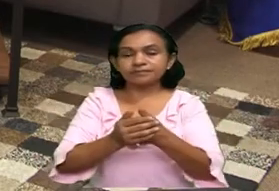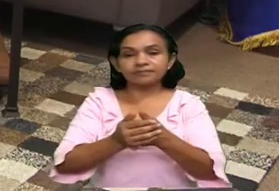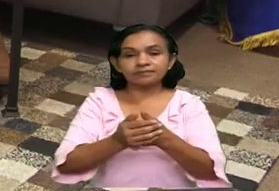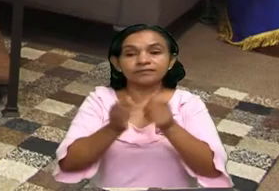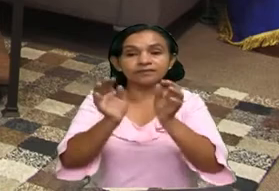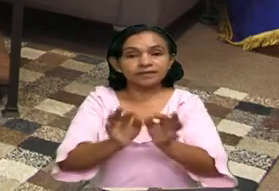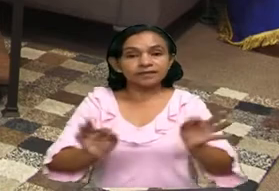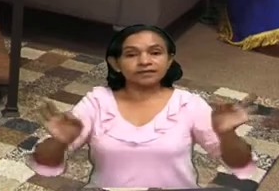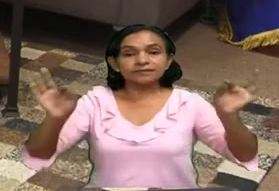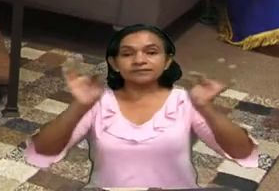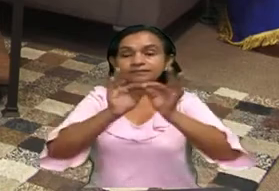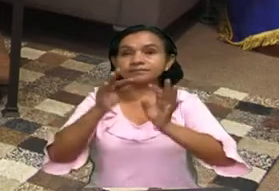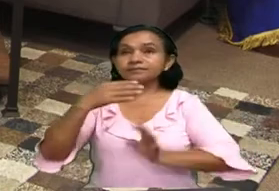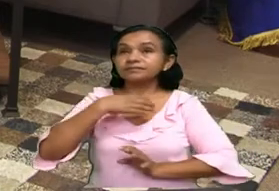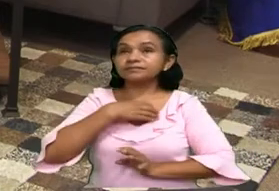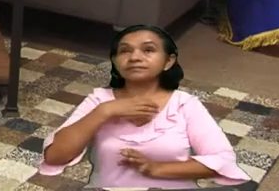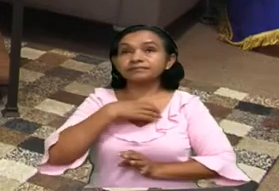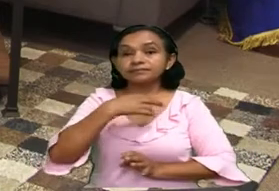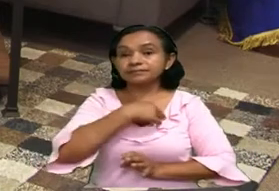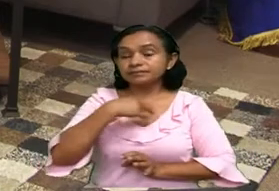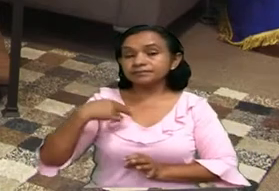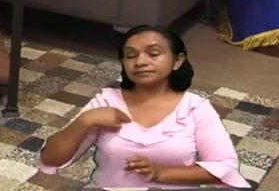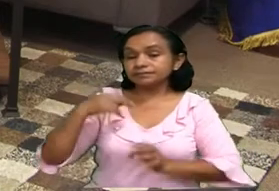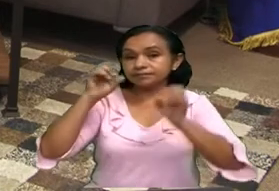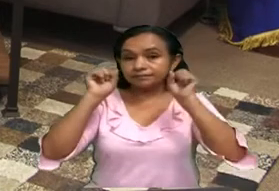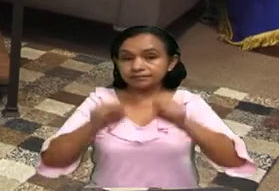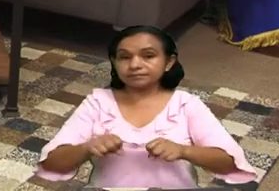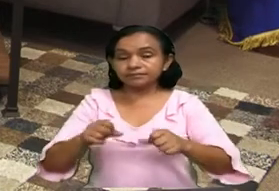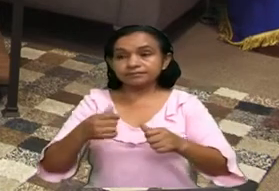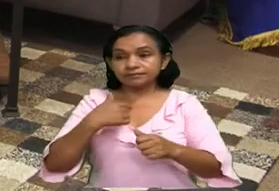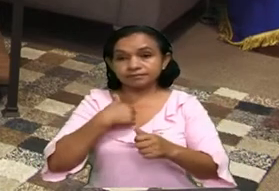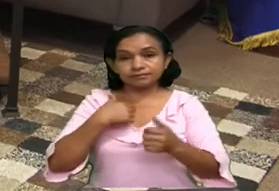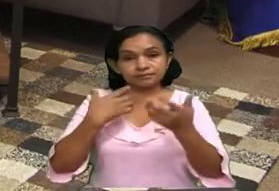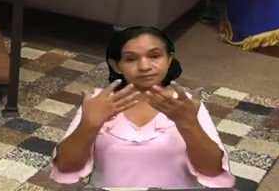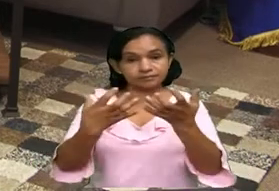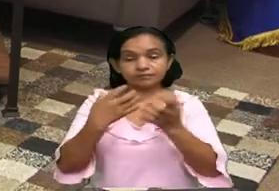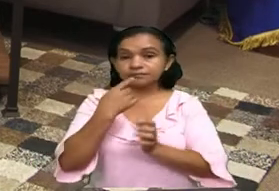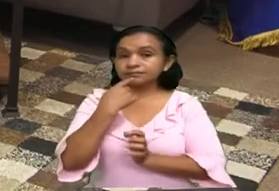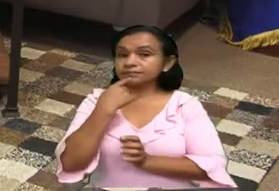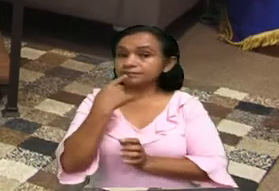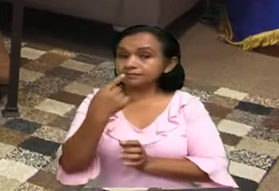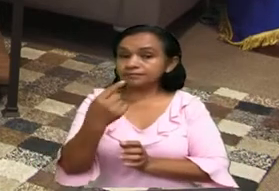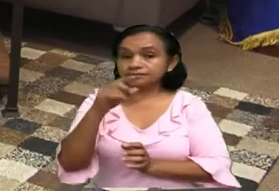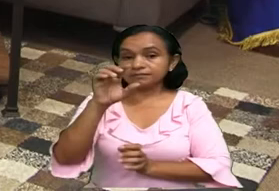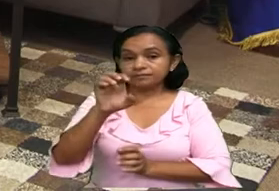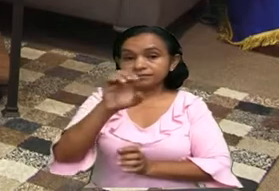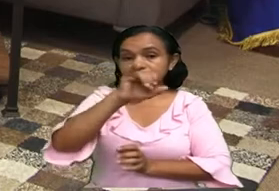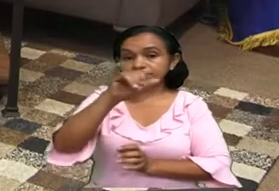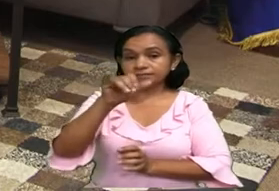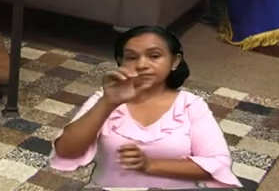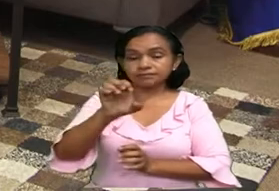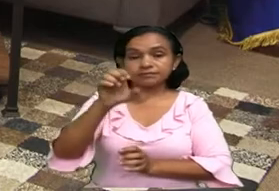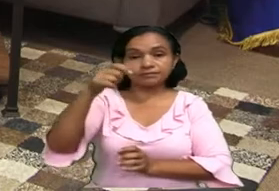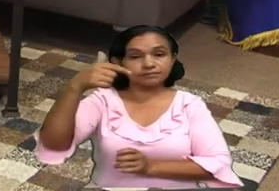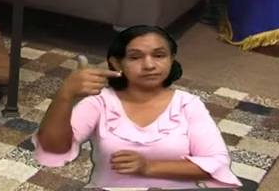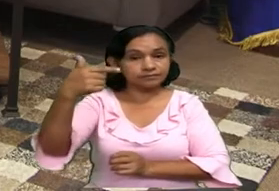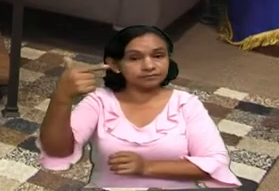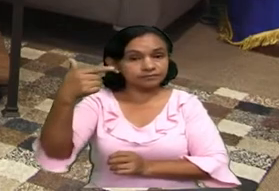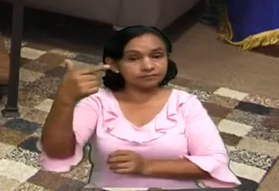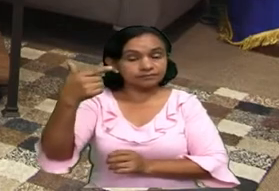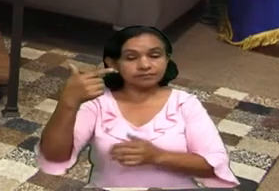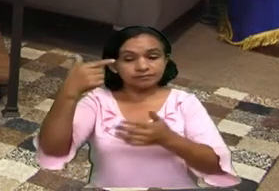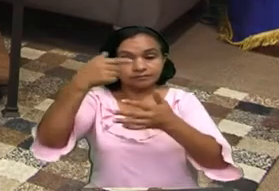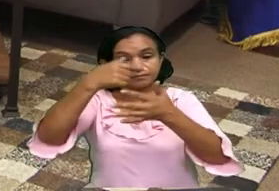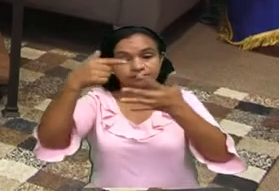clave para lograr hacer tangible esta estrategia. Yo quisiera mencionarte los ejes, los siete ejes por favor.